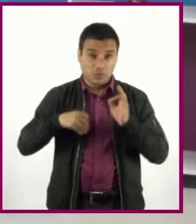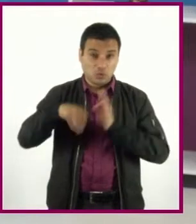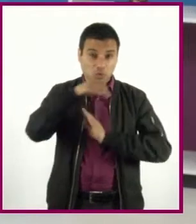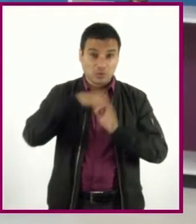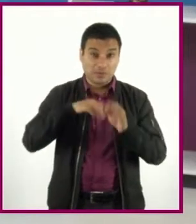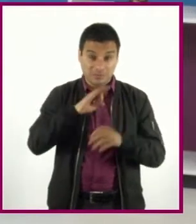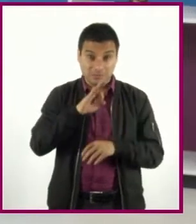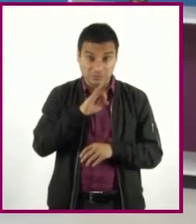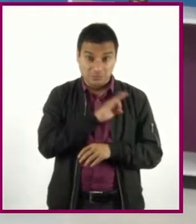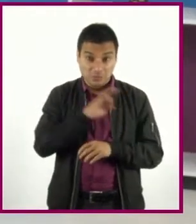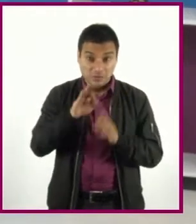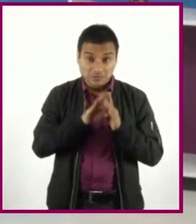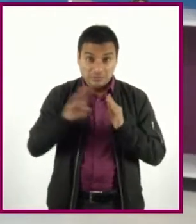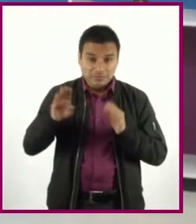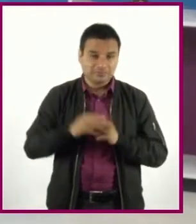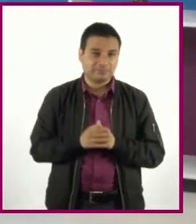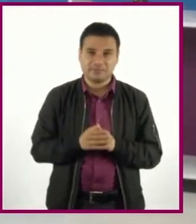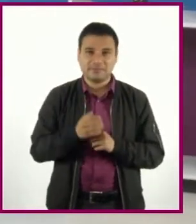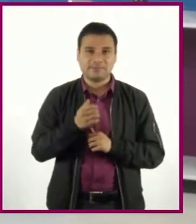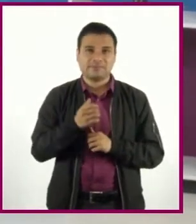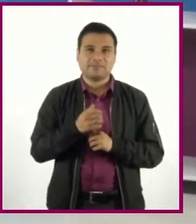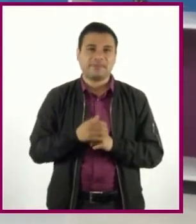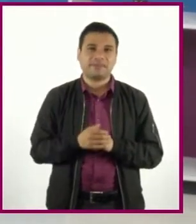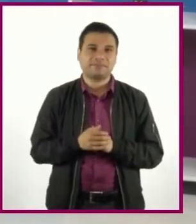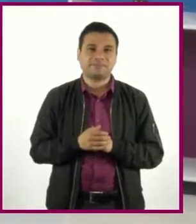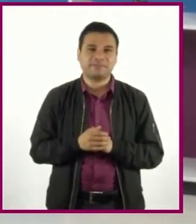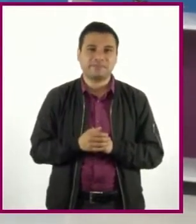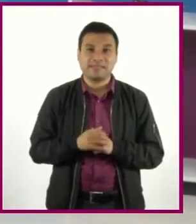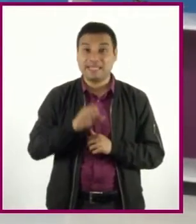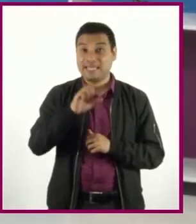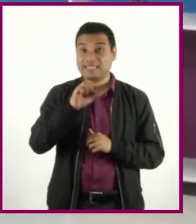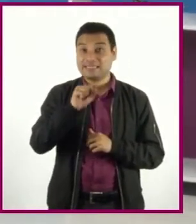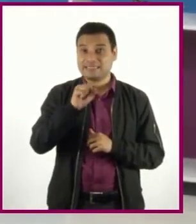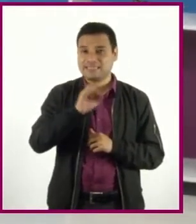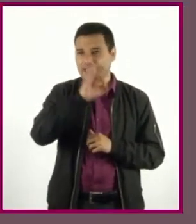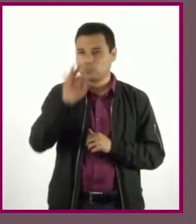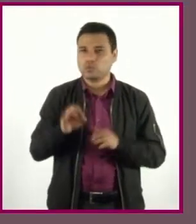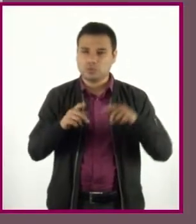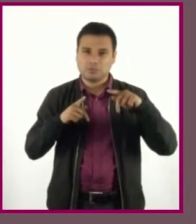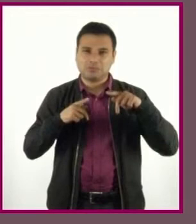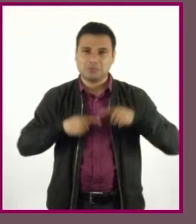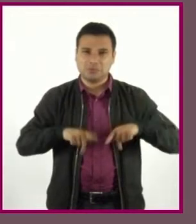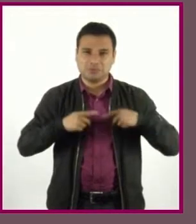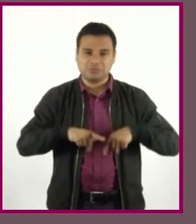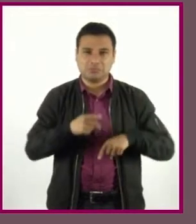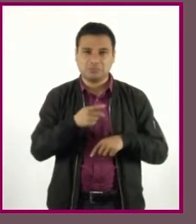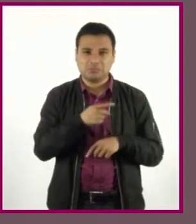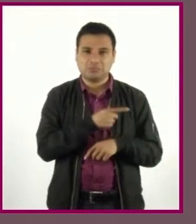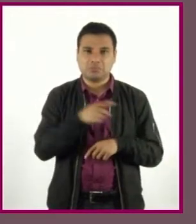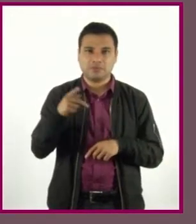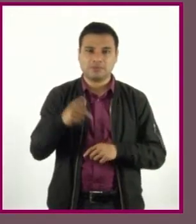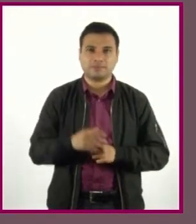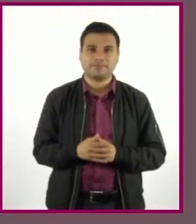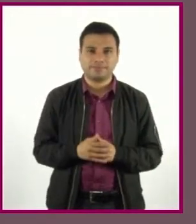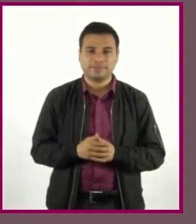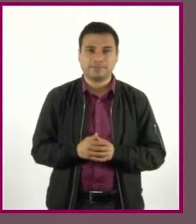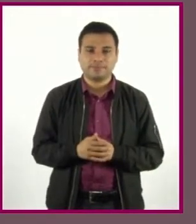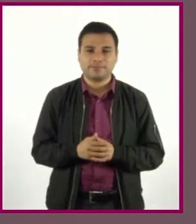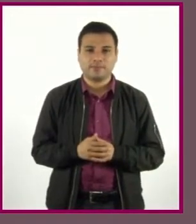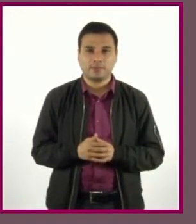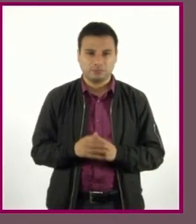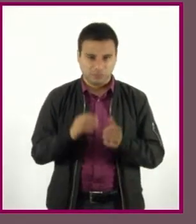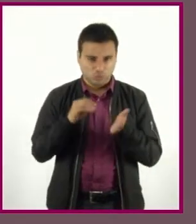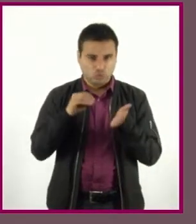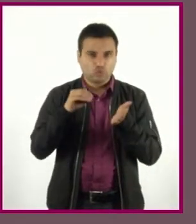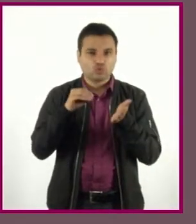emigrar. Cerca de 6 de cada 10 sirios viven en la pobreza. Los reductos que aún quedan bajo el